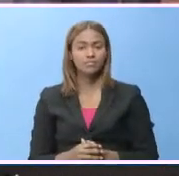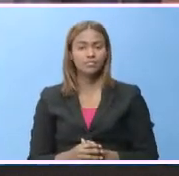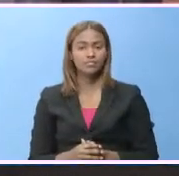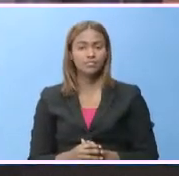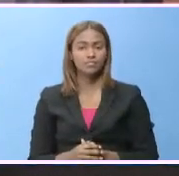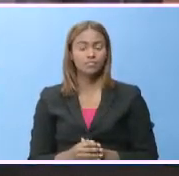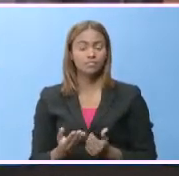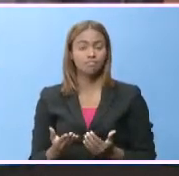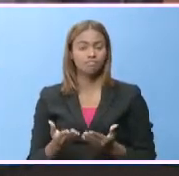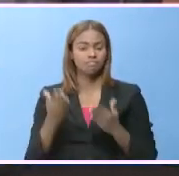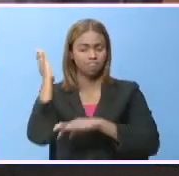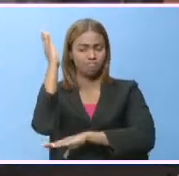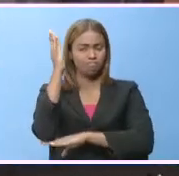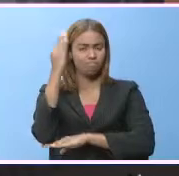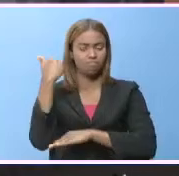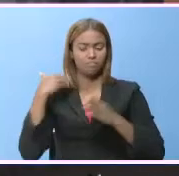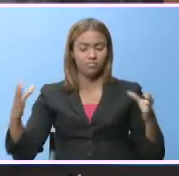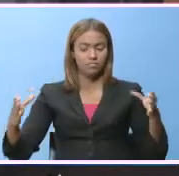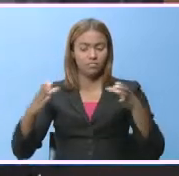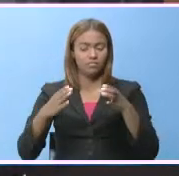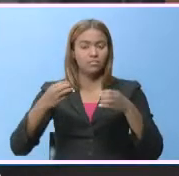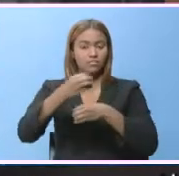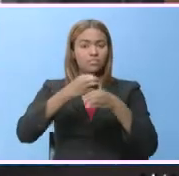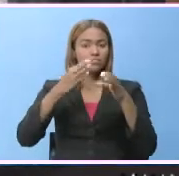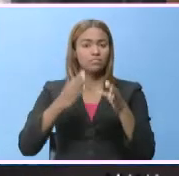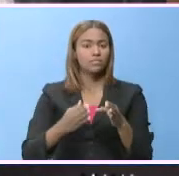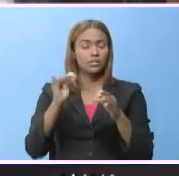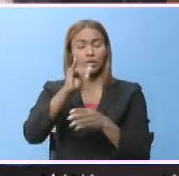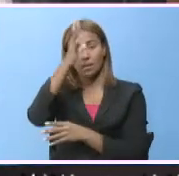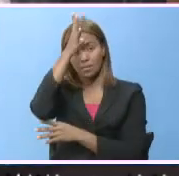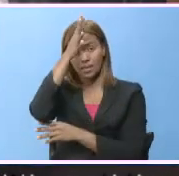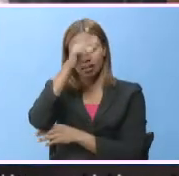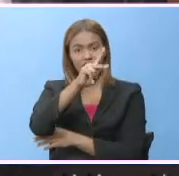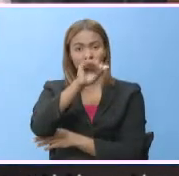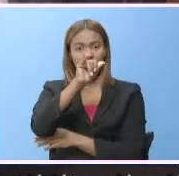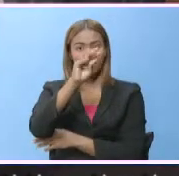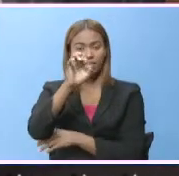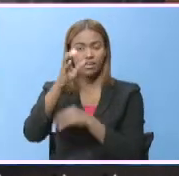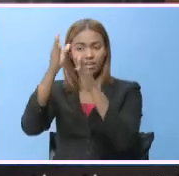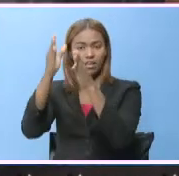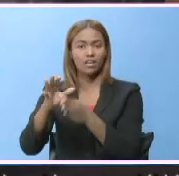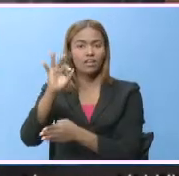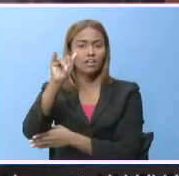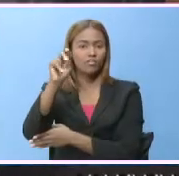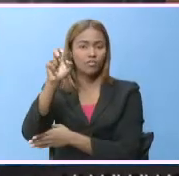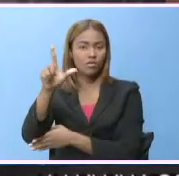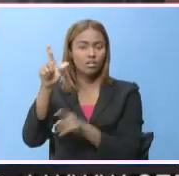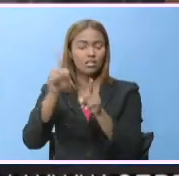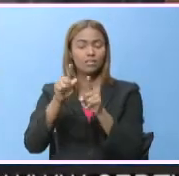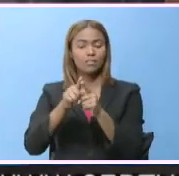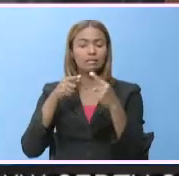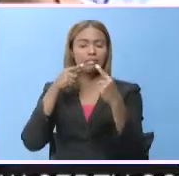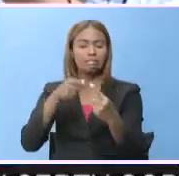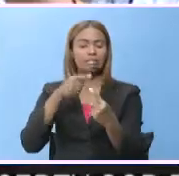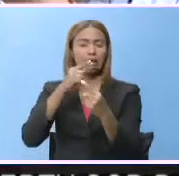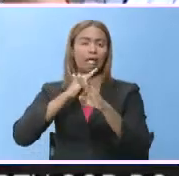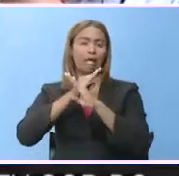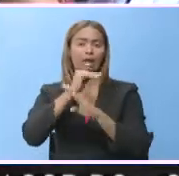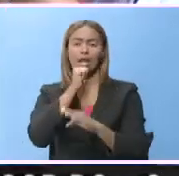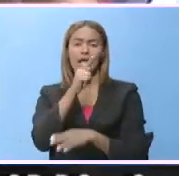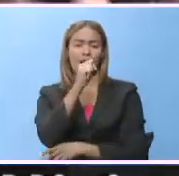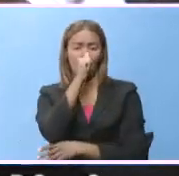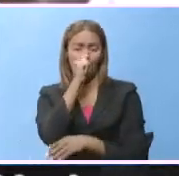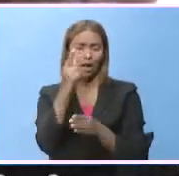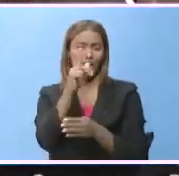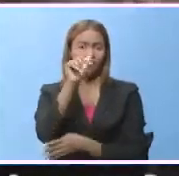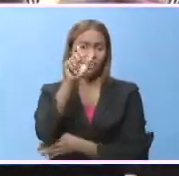En un acto en el que estuvieron presentes el embajador y padre de Farideh, Tony Raful, así como el luchador antitrujillista Rafael